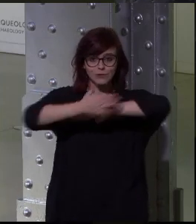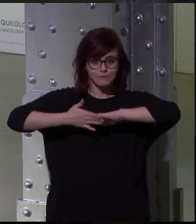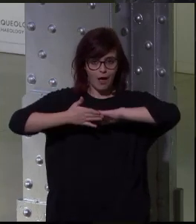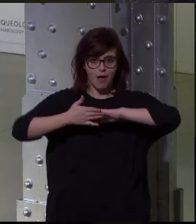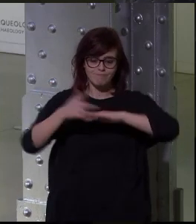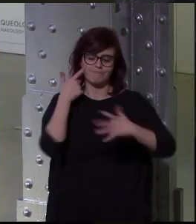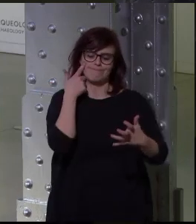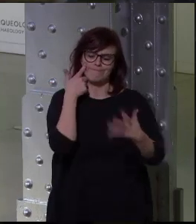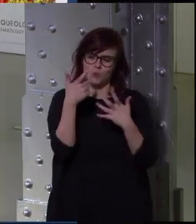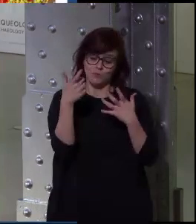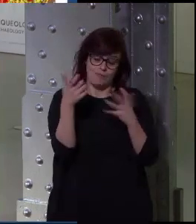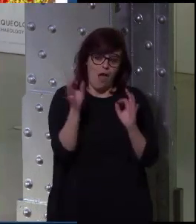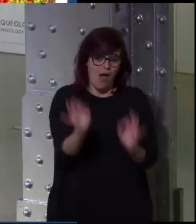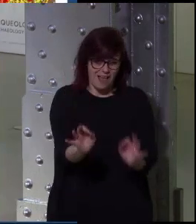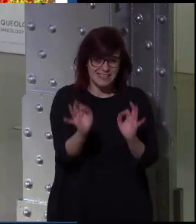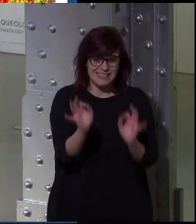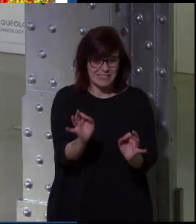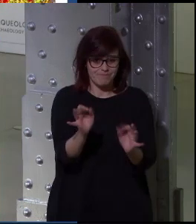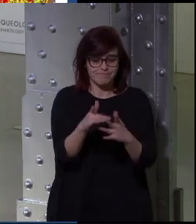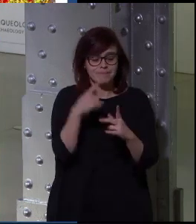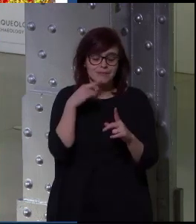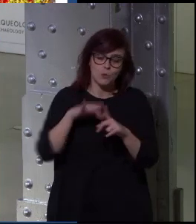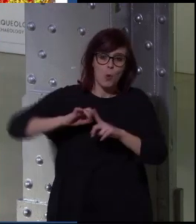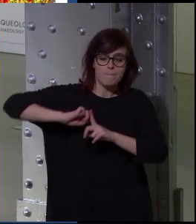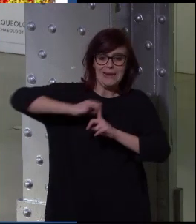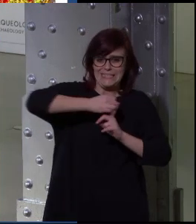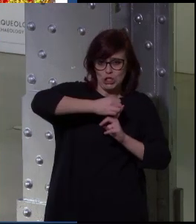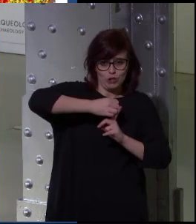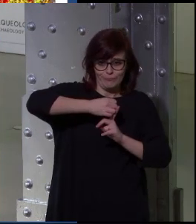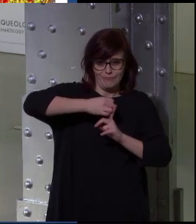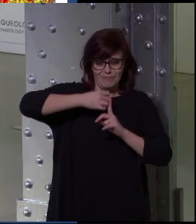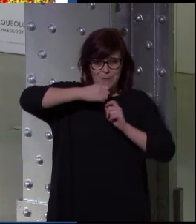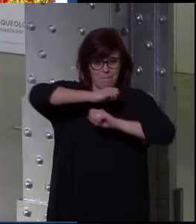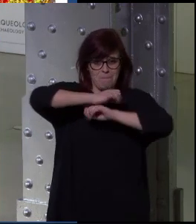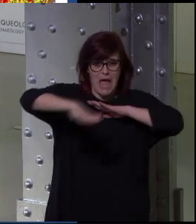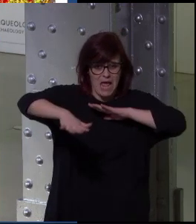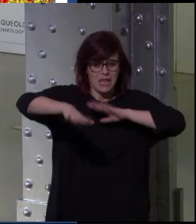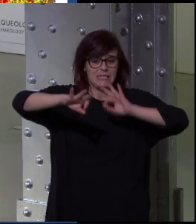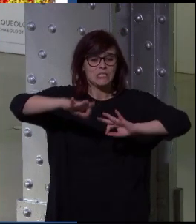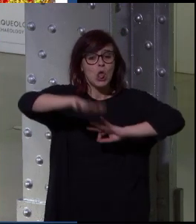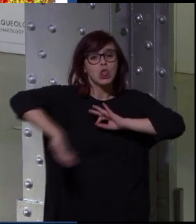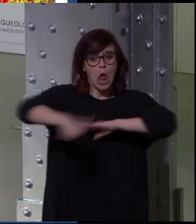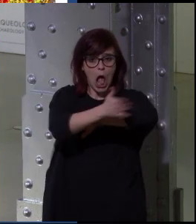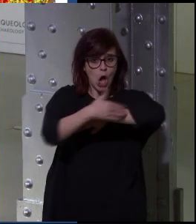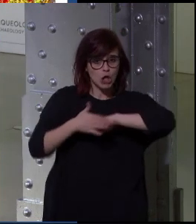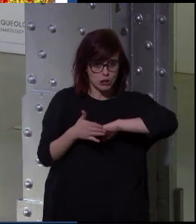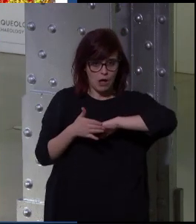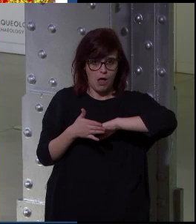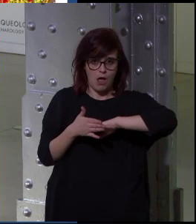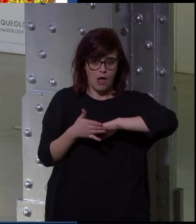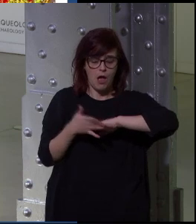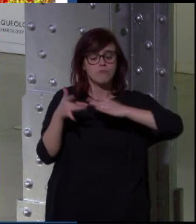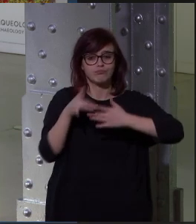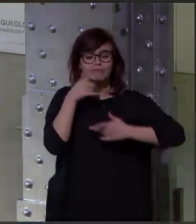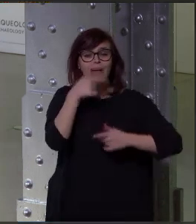como veis, y es lógico, tenemos una presión terrible en el mar, sobre todo en las zonas costeras, porque